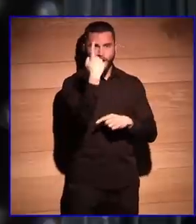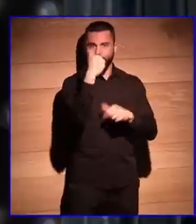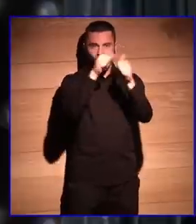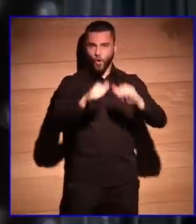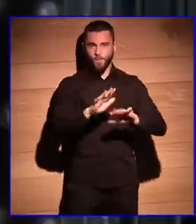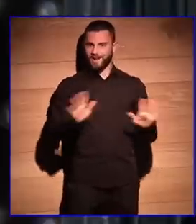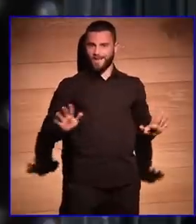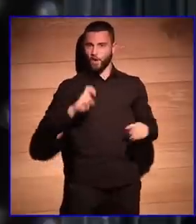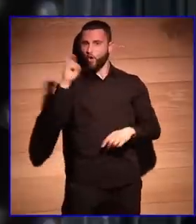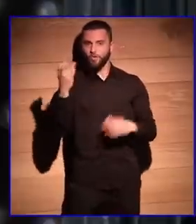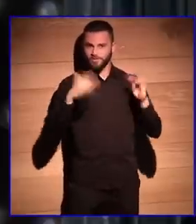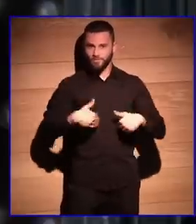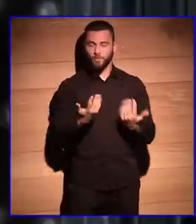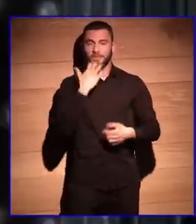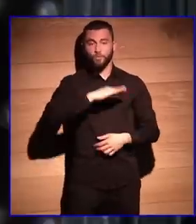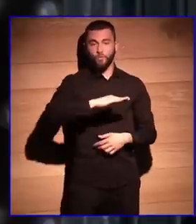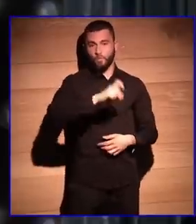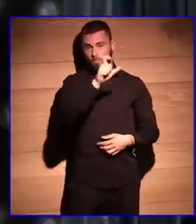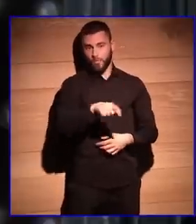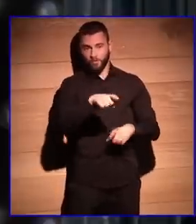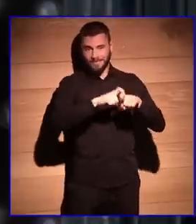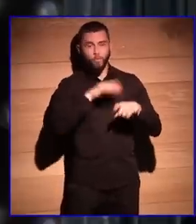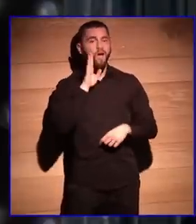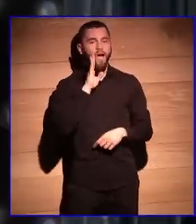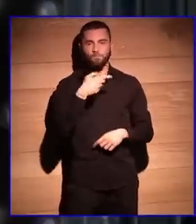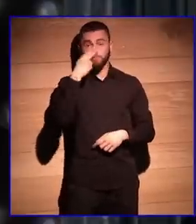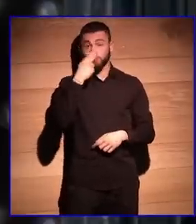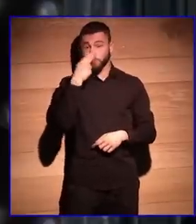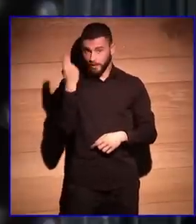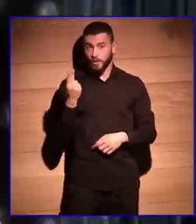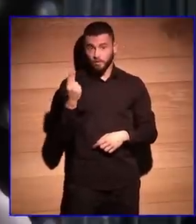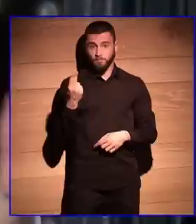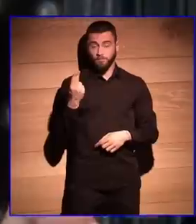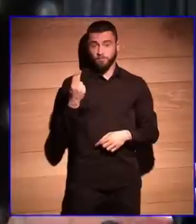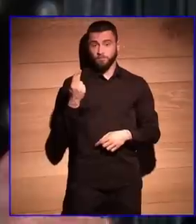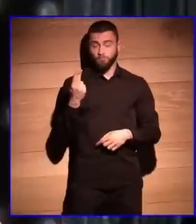manera. Cuando tenemos un villano de ese tipo, es muy interesante.